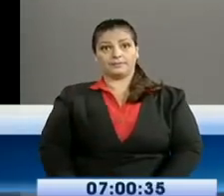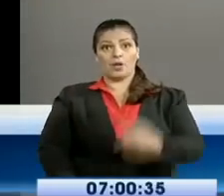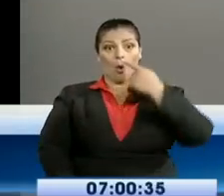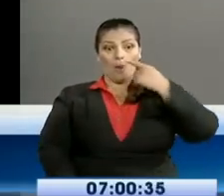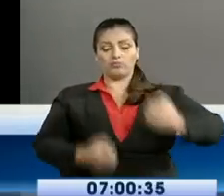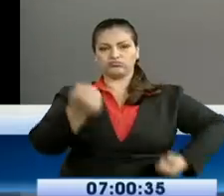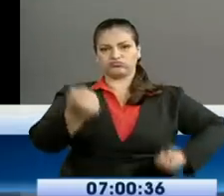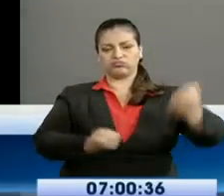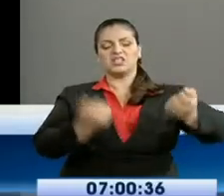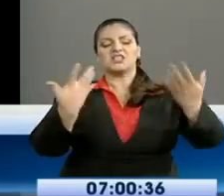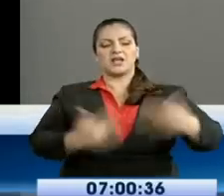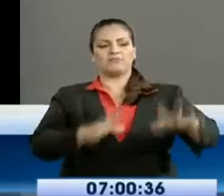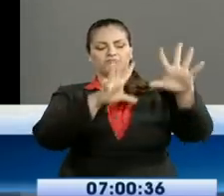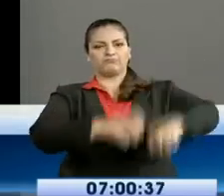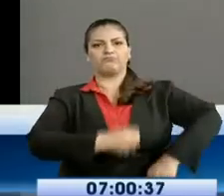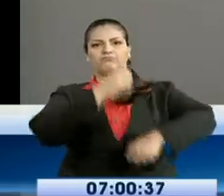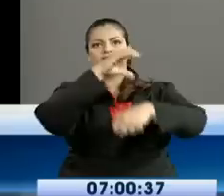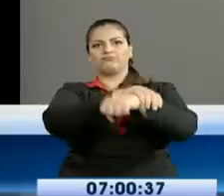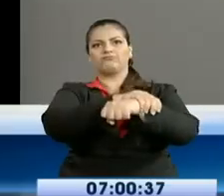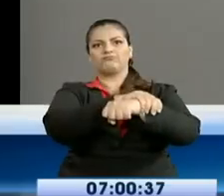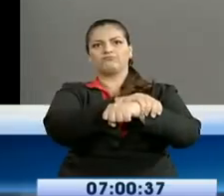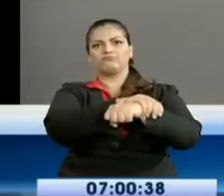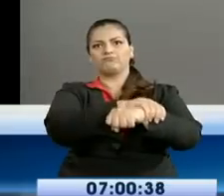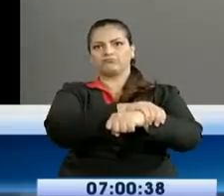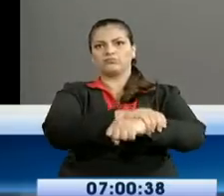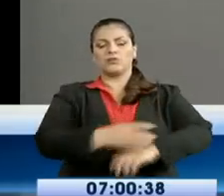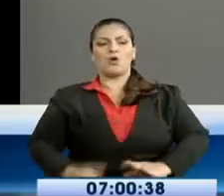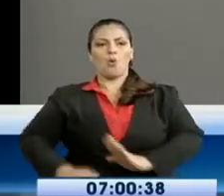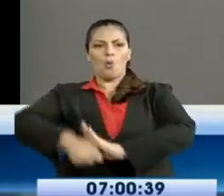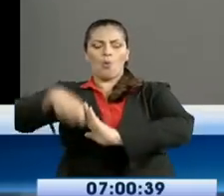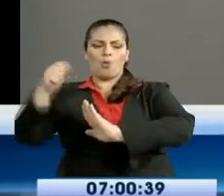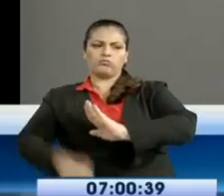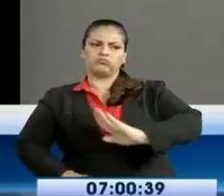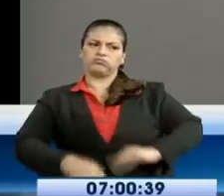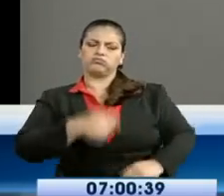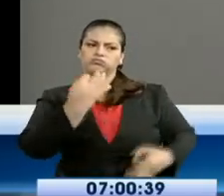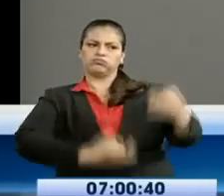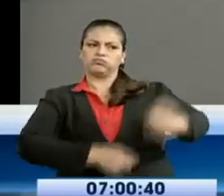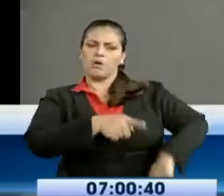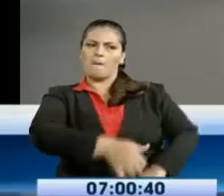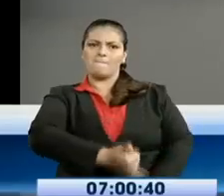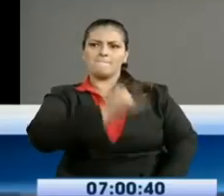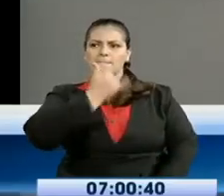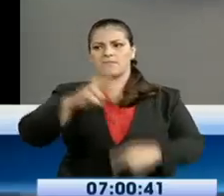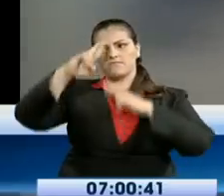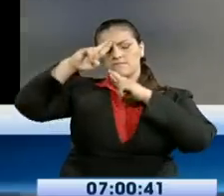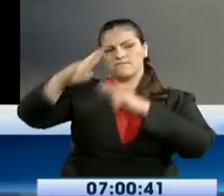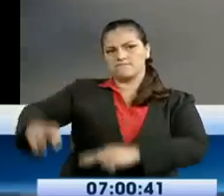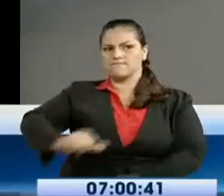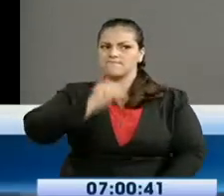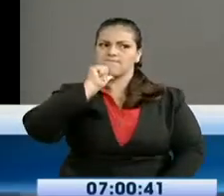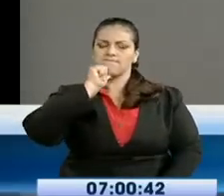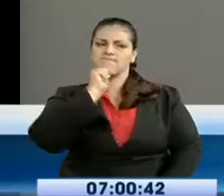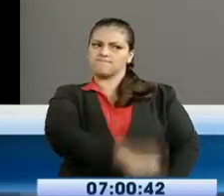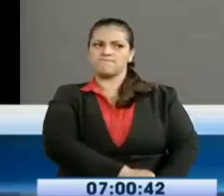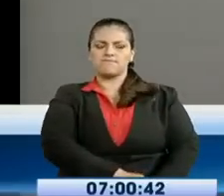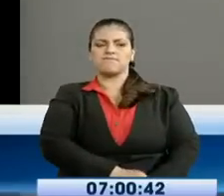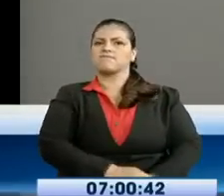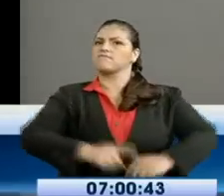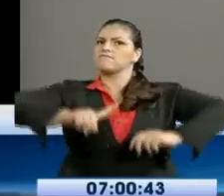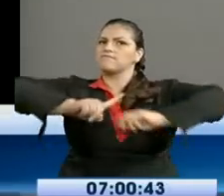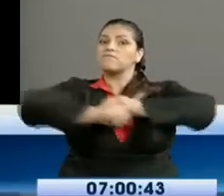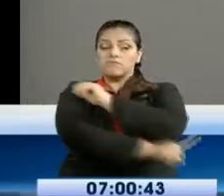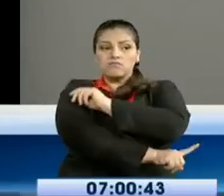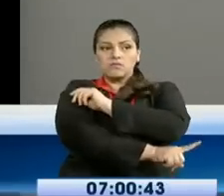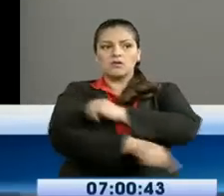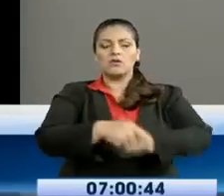que determinó para él la prohibición de salir del país y de enajenar el automotor debido a que las lesiones que provocó en la agente de tránsito